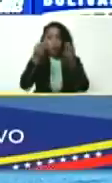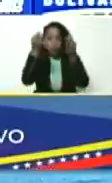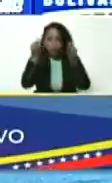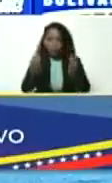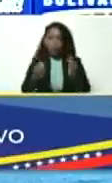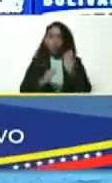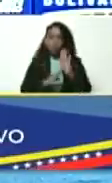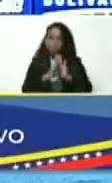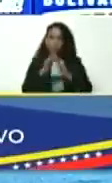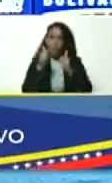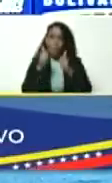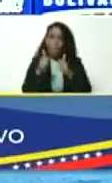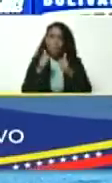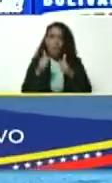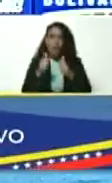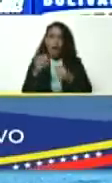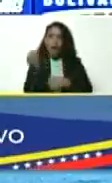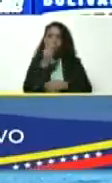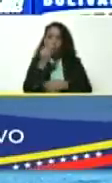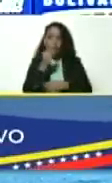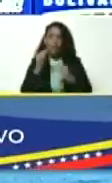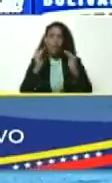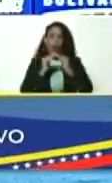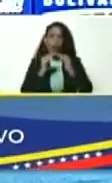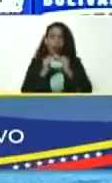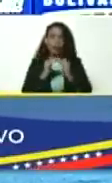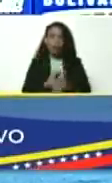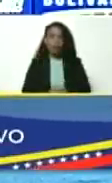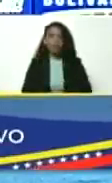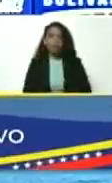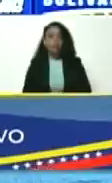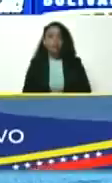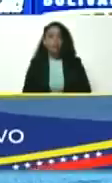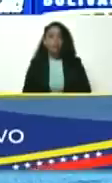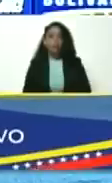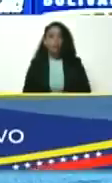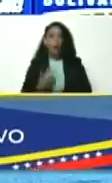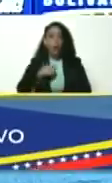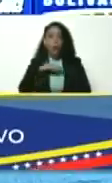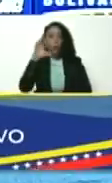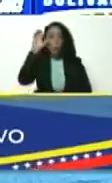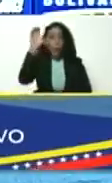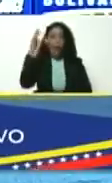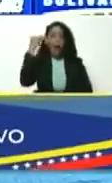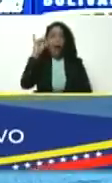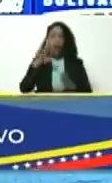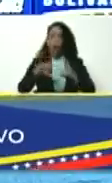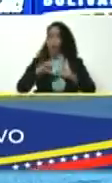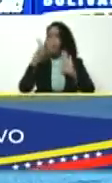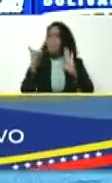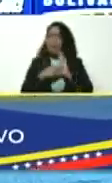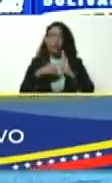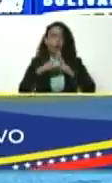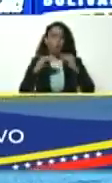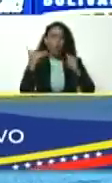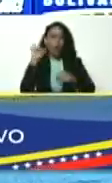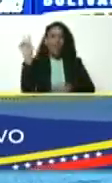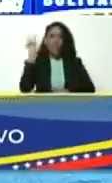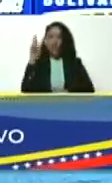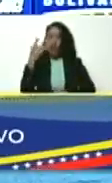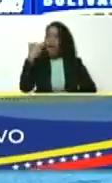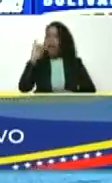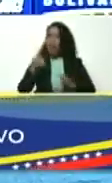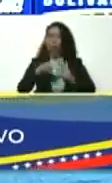a la alimentación a la vivienda nuestro país lo tiene todo venezuela lo tiene